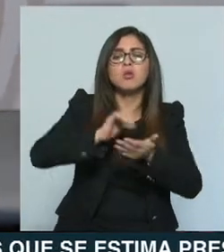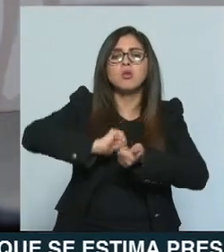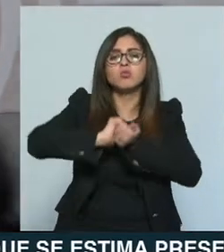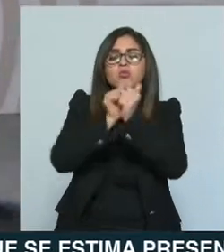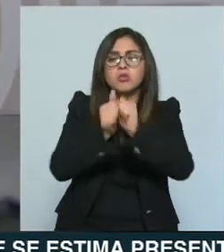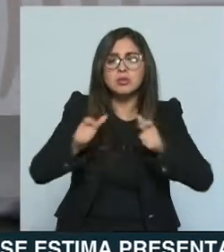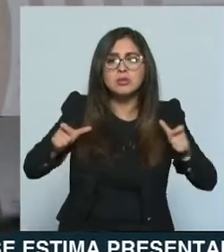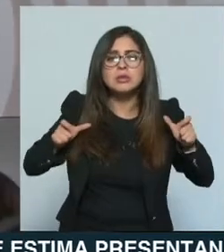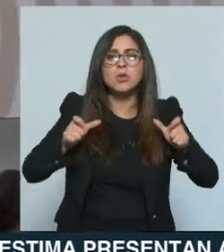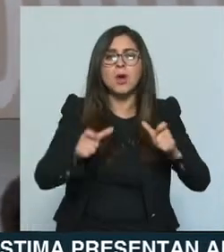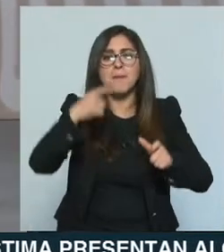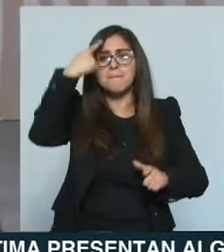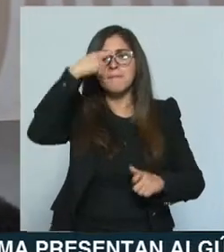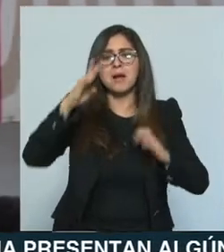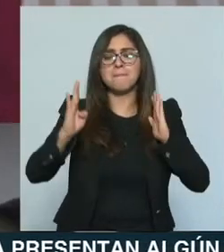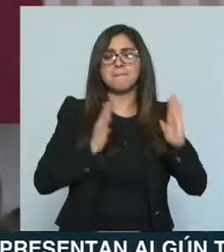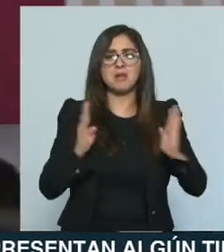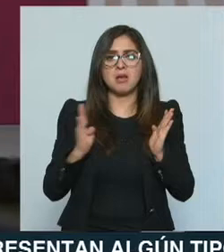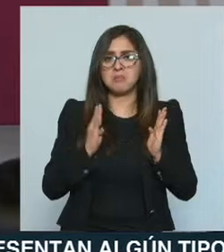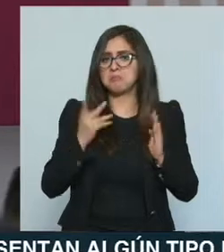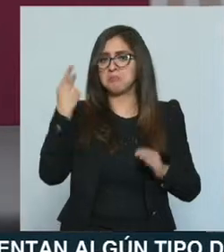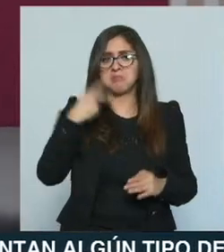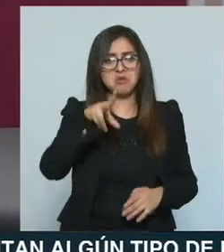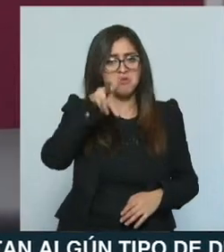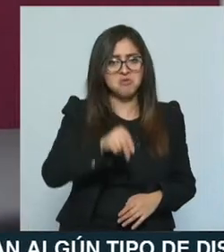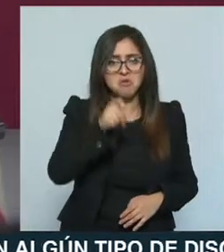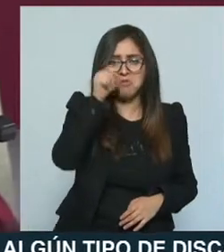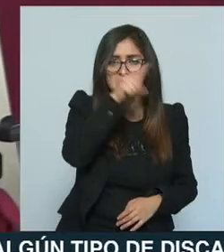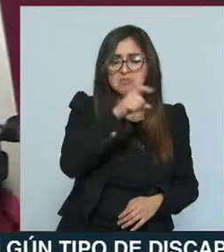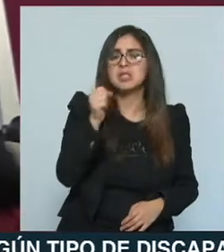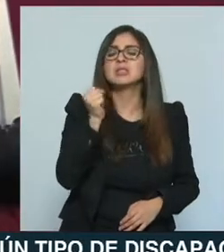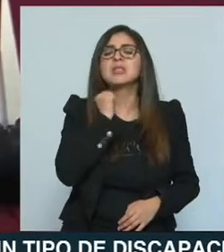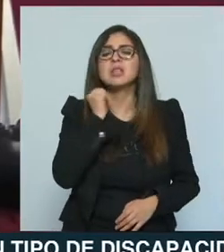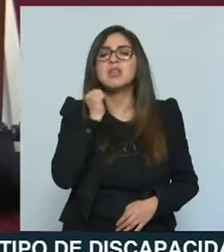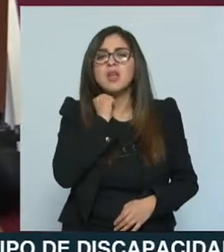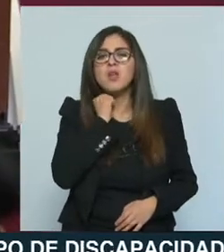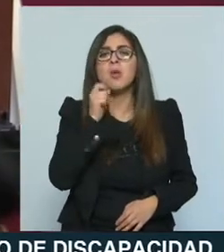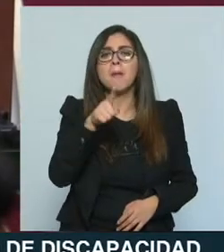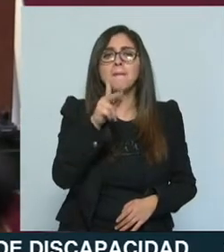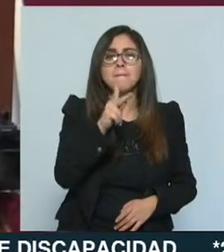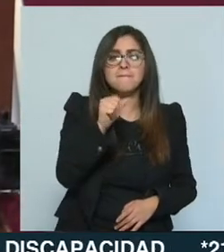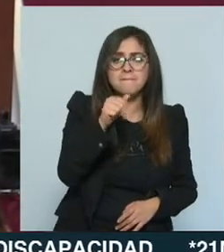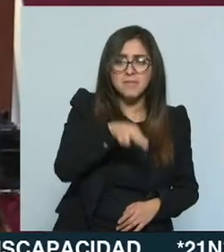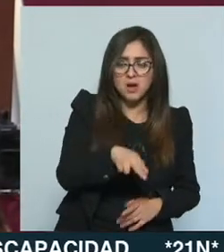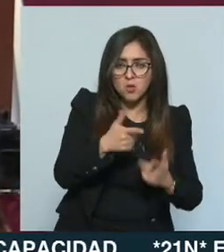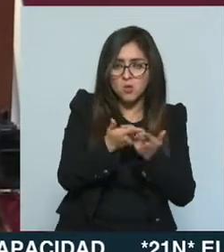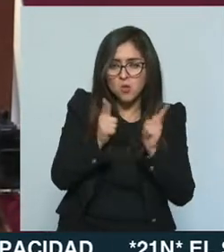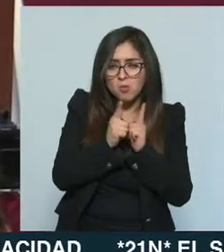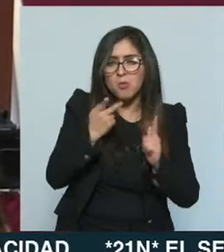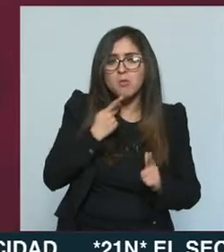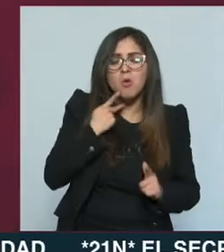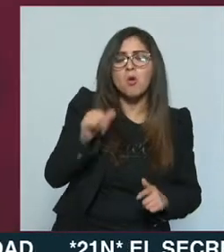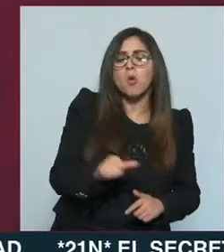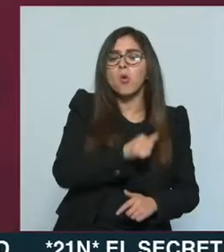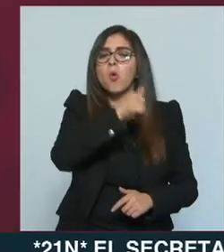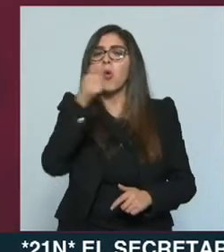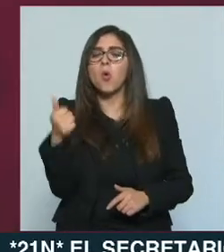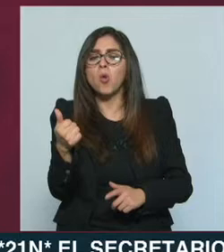seguridad y afortunadamente en el Senado de la República, el PAN y otras fuerzas políticas de